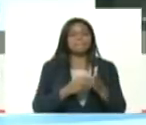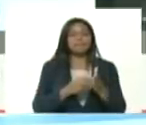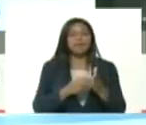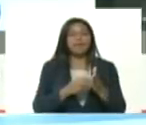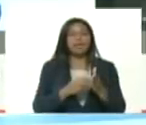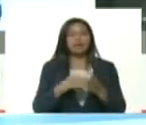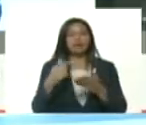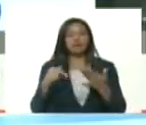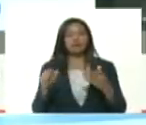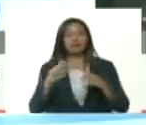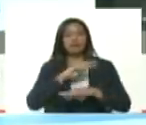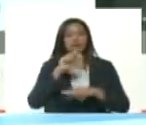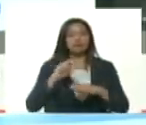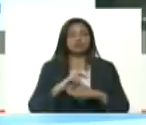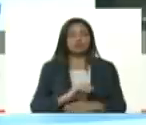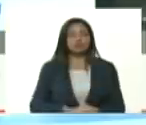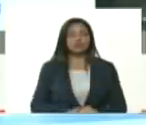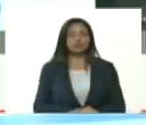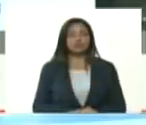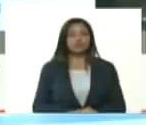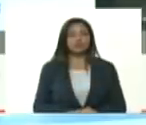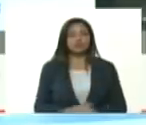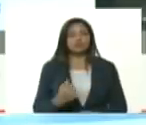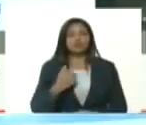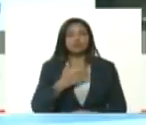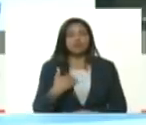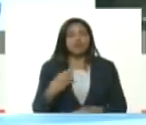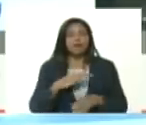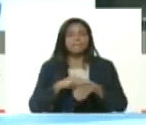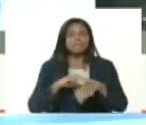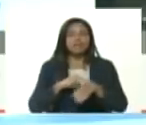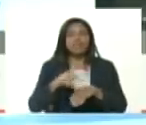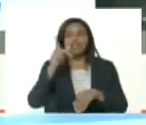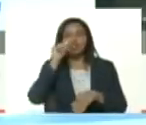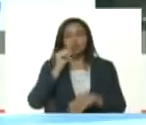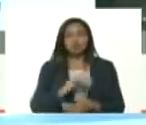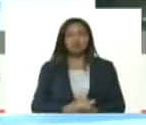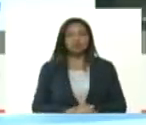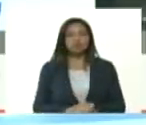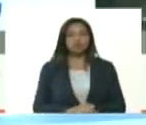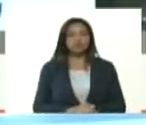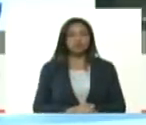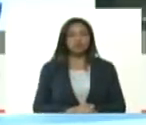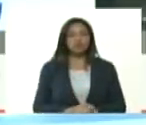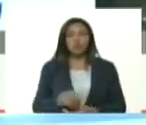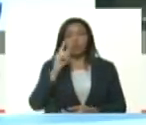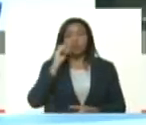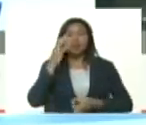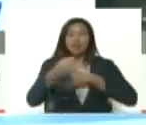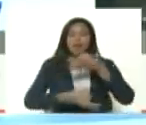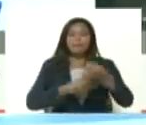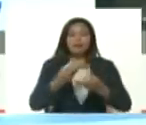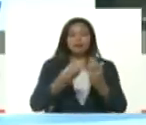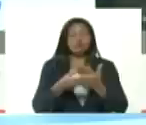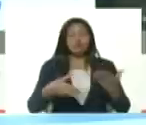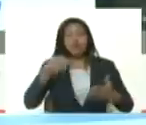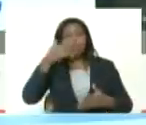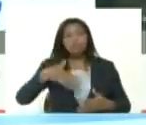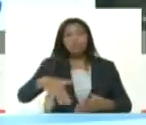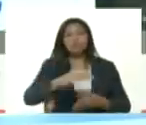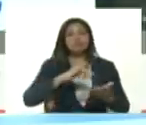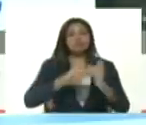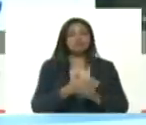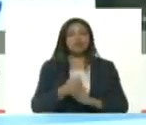a nivel nacional. Yo quisiera que el ministro, compañero general Paredes, le explique a toda la población qué es